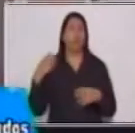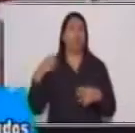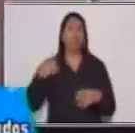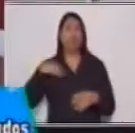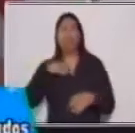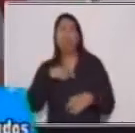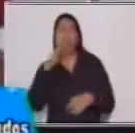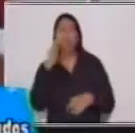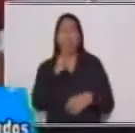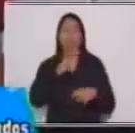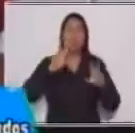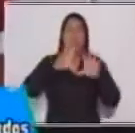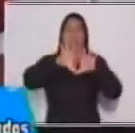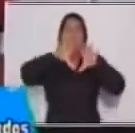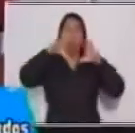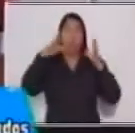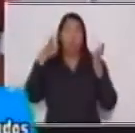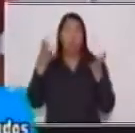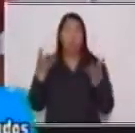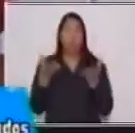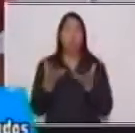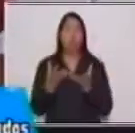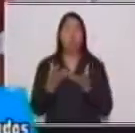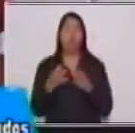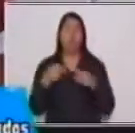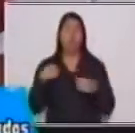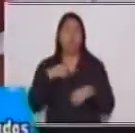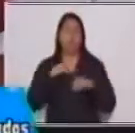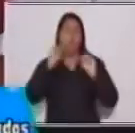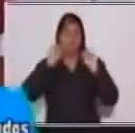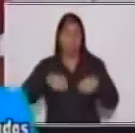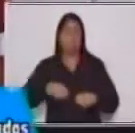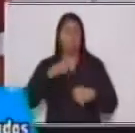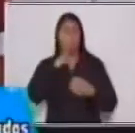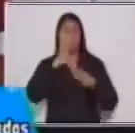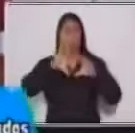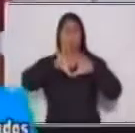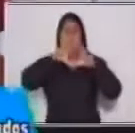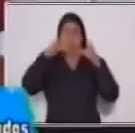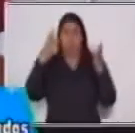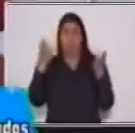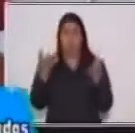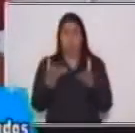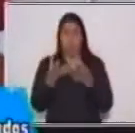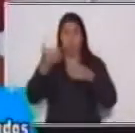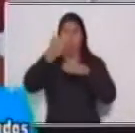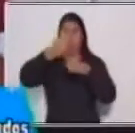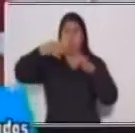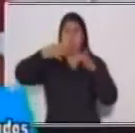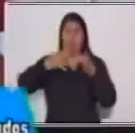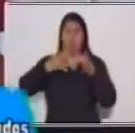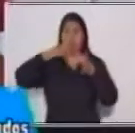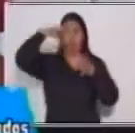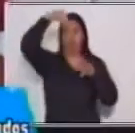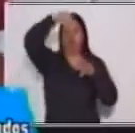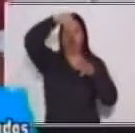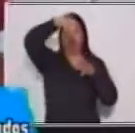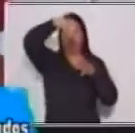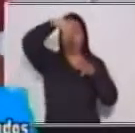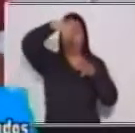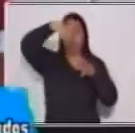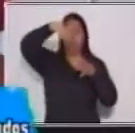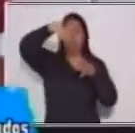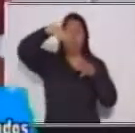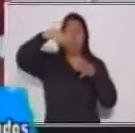mundo, podemos hablar de los polos. En los polos es una temperatura más baja. Y como en Alaska,